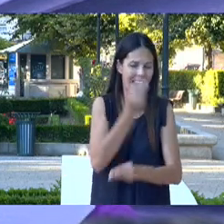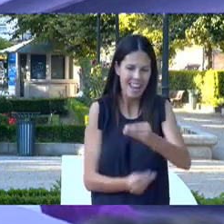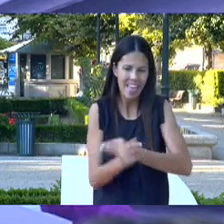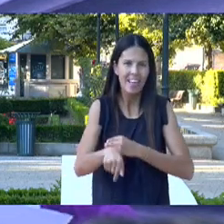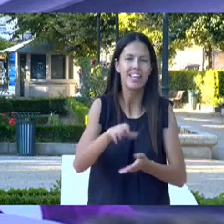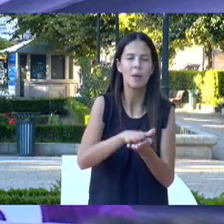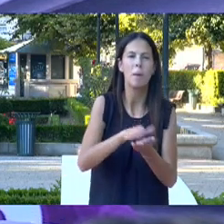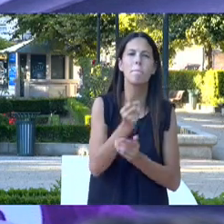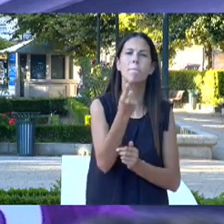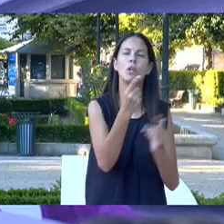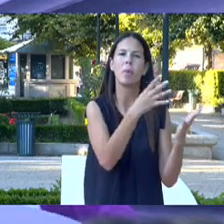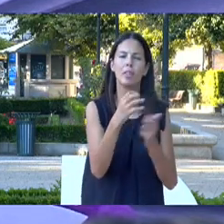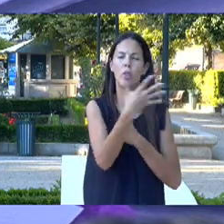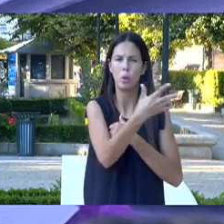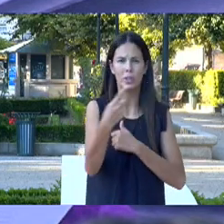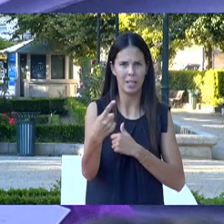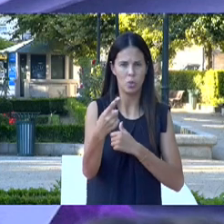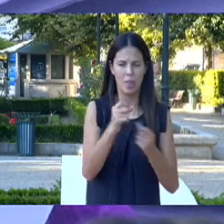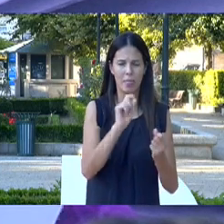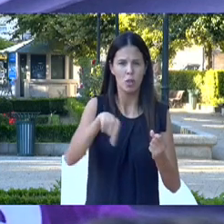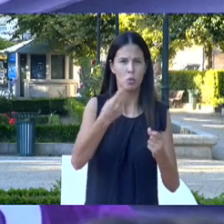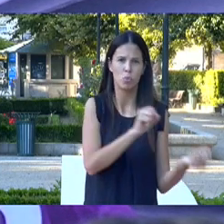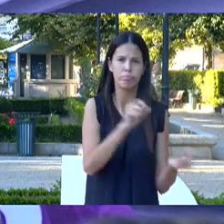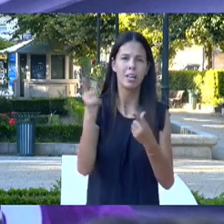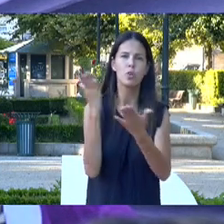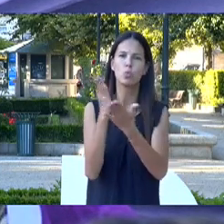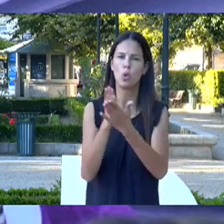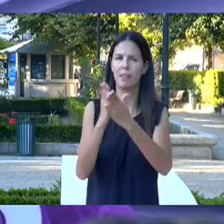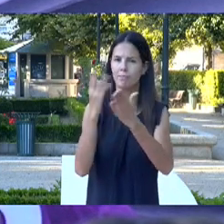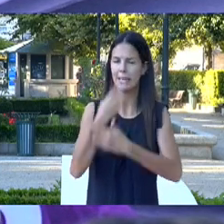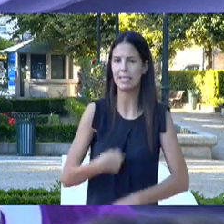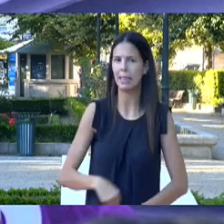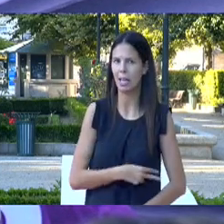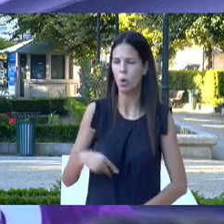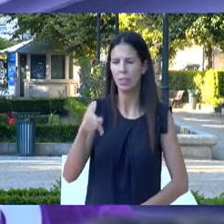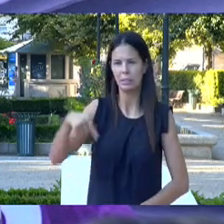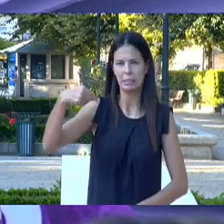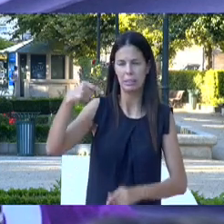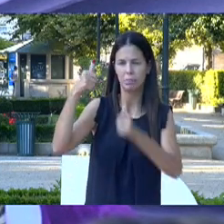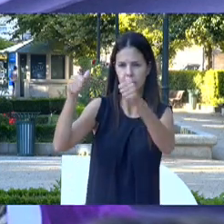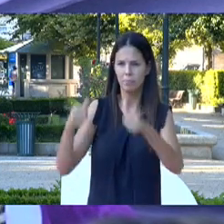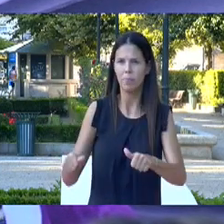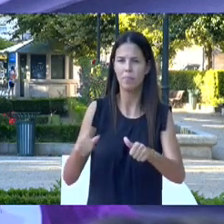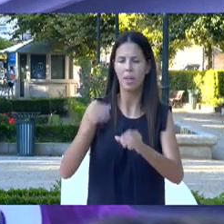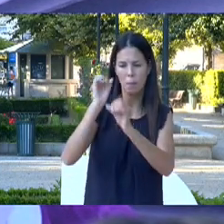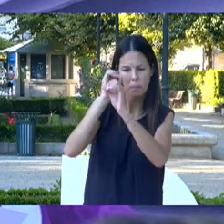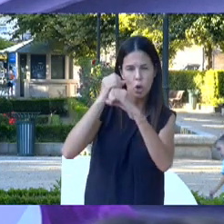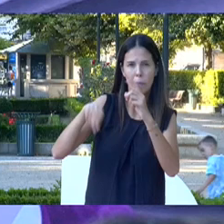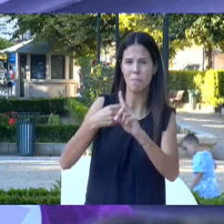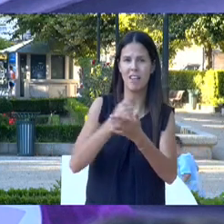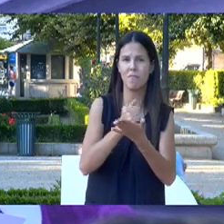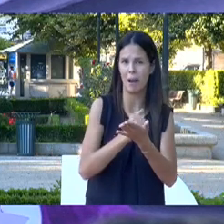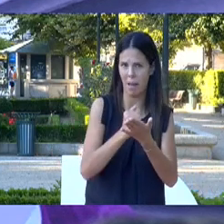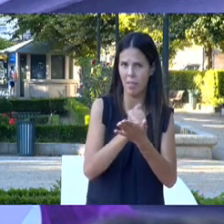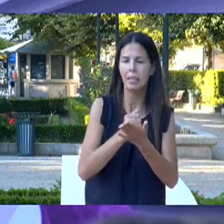no 1951, marcha despois a estudar a Santiago, ali licenciase en Biolóxicas e Farmacia,